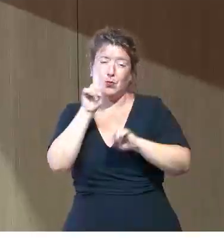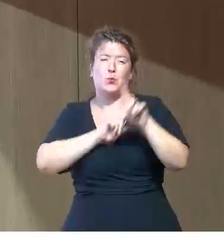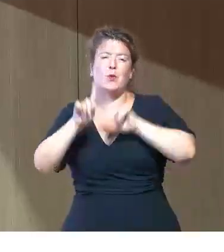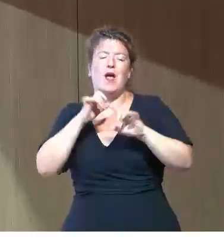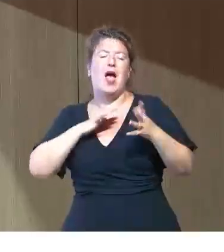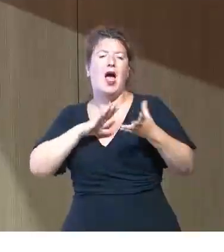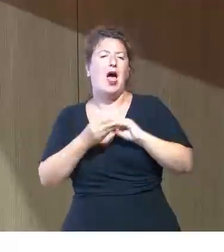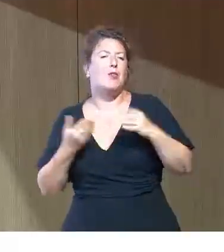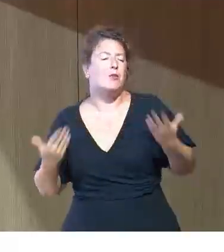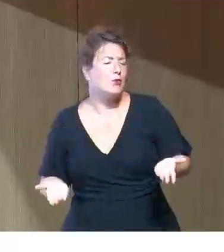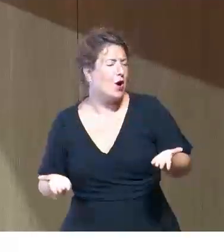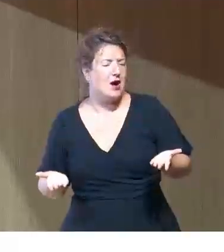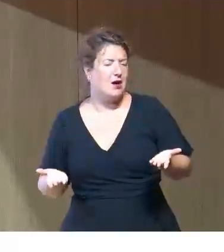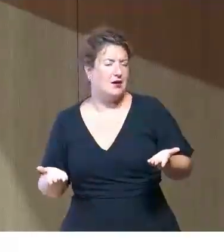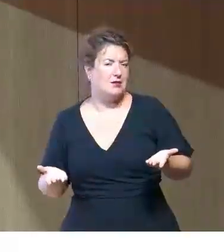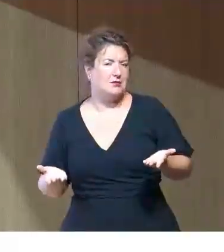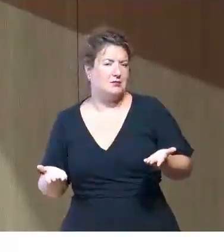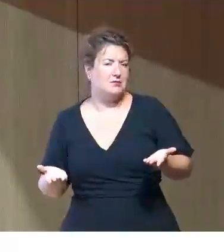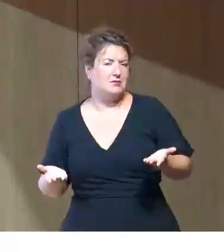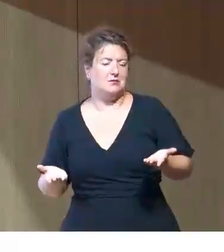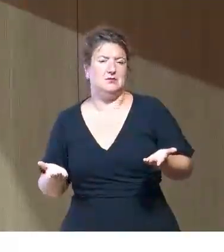que ver con el ritmo de trabajo